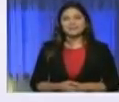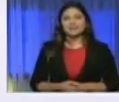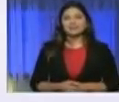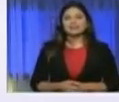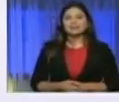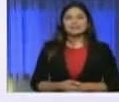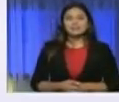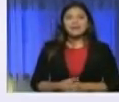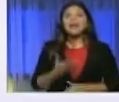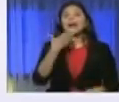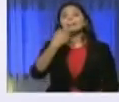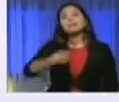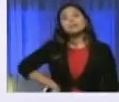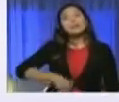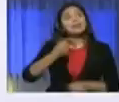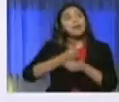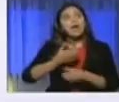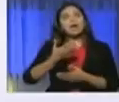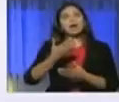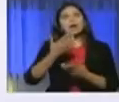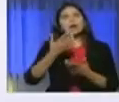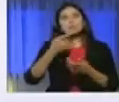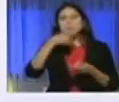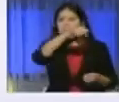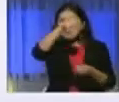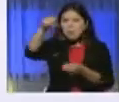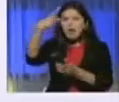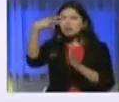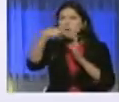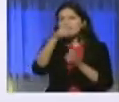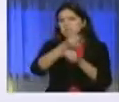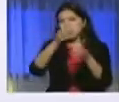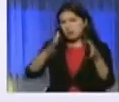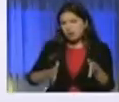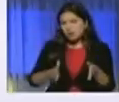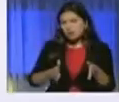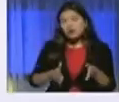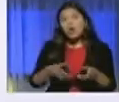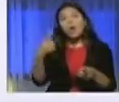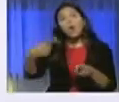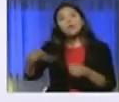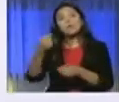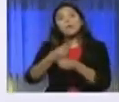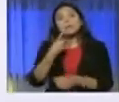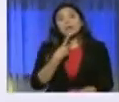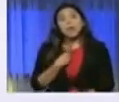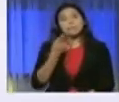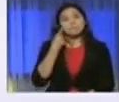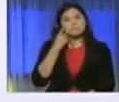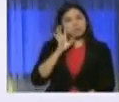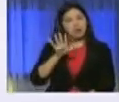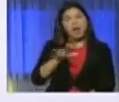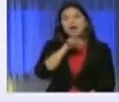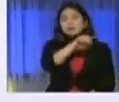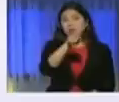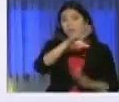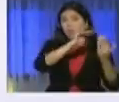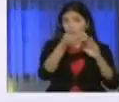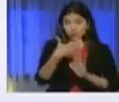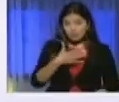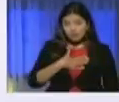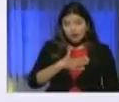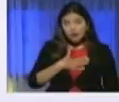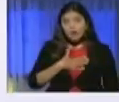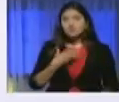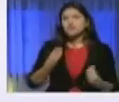Atendieron más de 2.000 trabajadores. Y de allí, unos trabajadores me dijeron: bueno, para que tú veas, en el barrio,